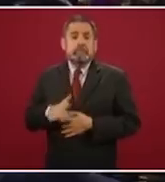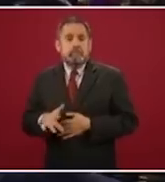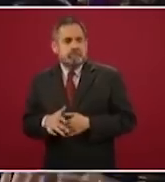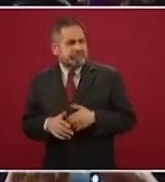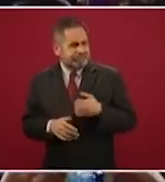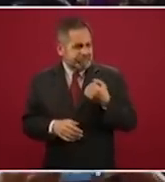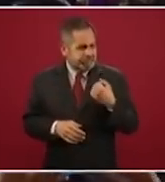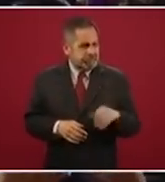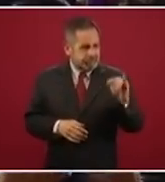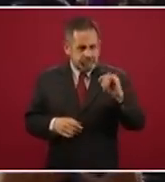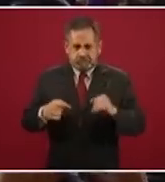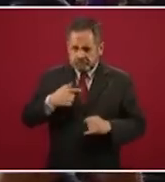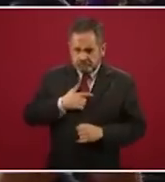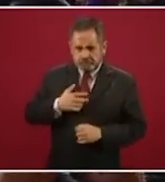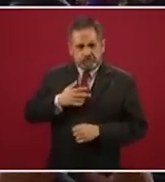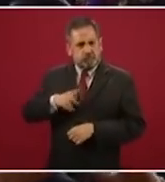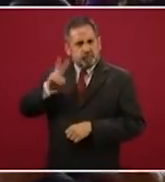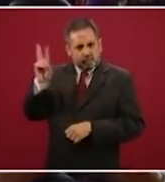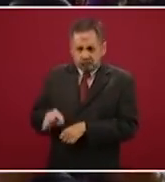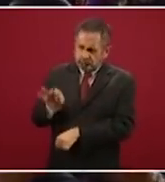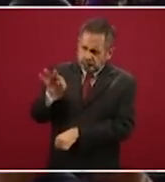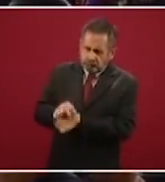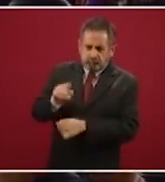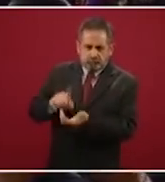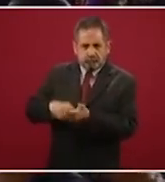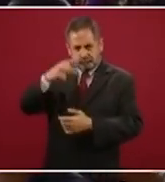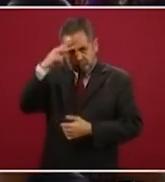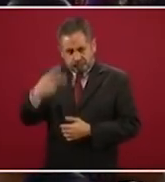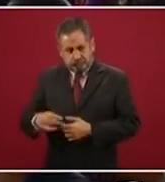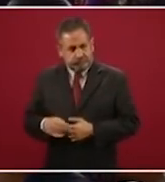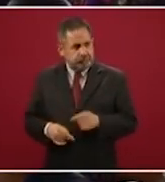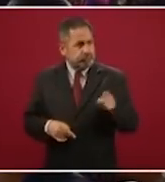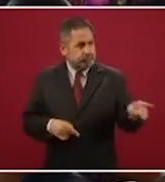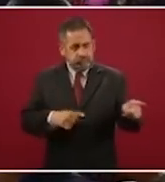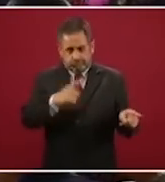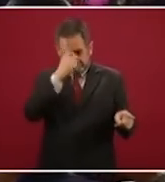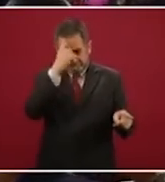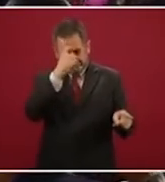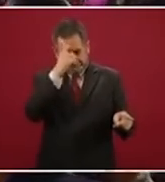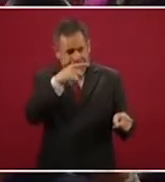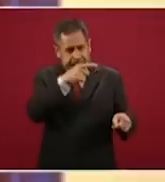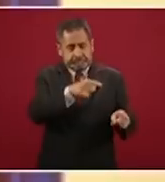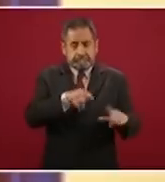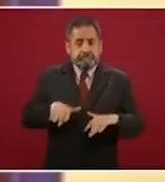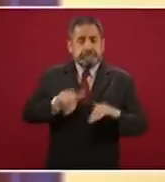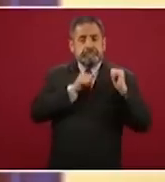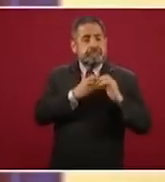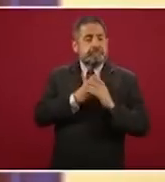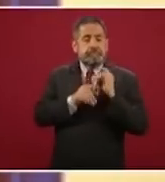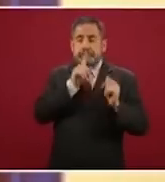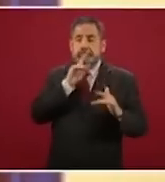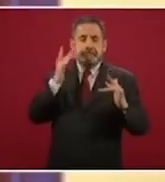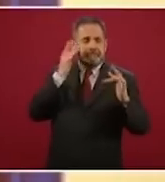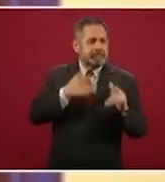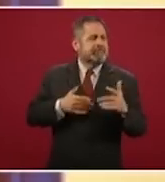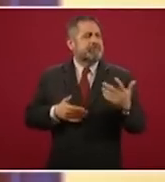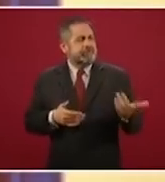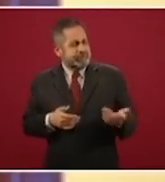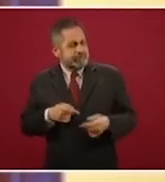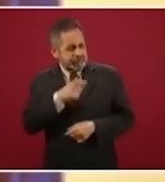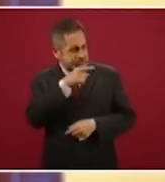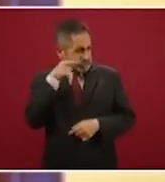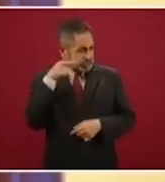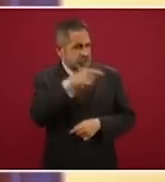Esta impostura la he desmentido ya otra vez, y la persona que la inventó se desdijo públicamente de ella, y usted es